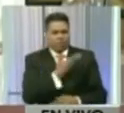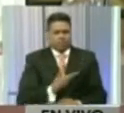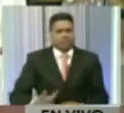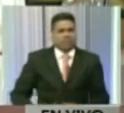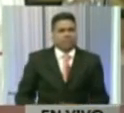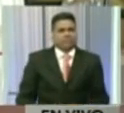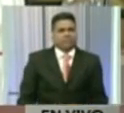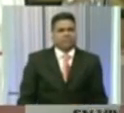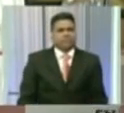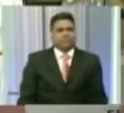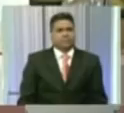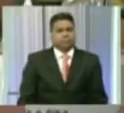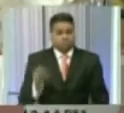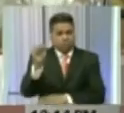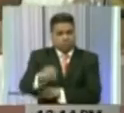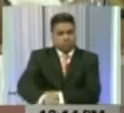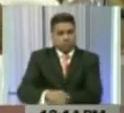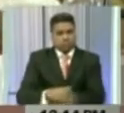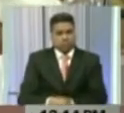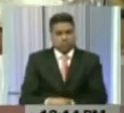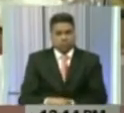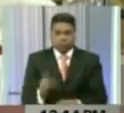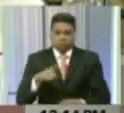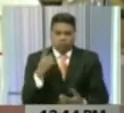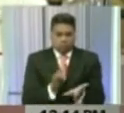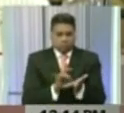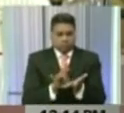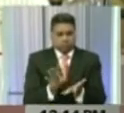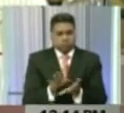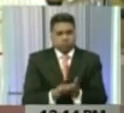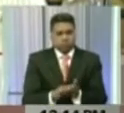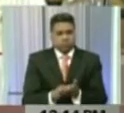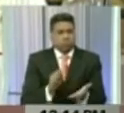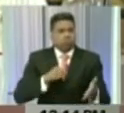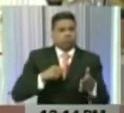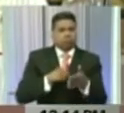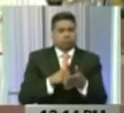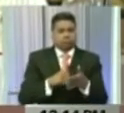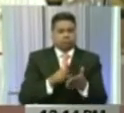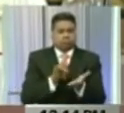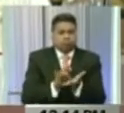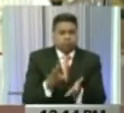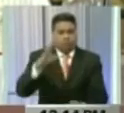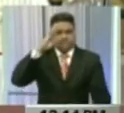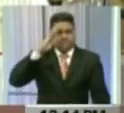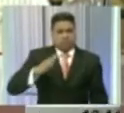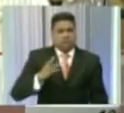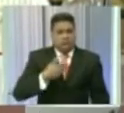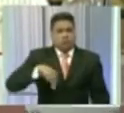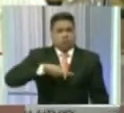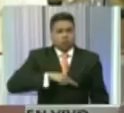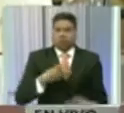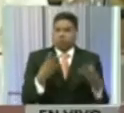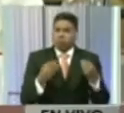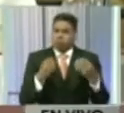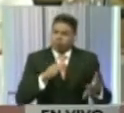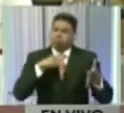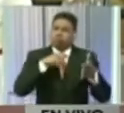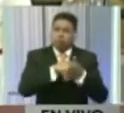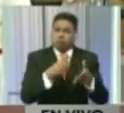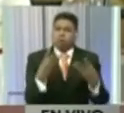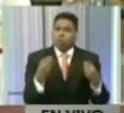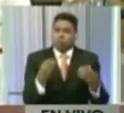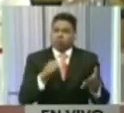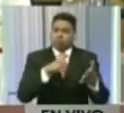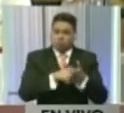tumbaron. No solamente que nos tumbaron un golpe militar, a nosotros nos dieron varios tipos de golpes. A nosotros nos dieron un